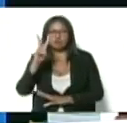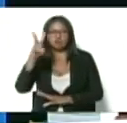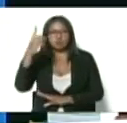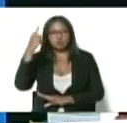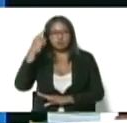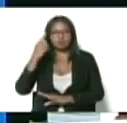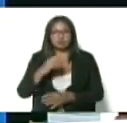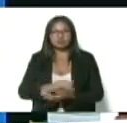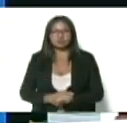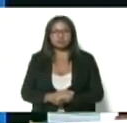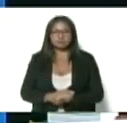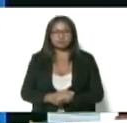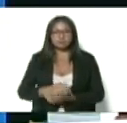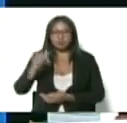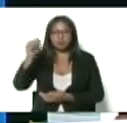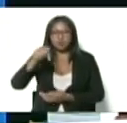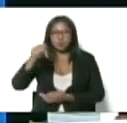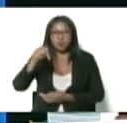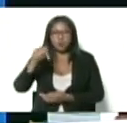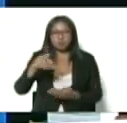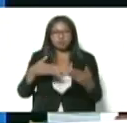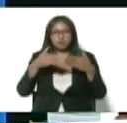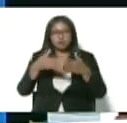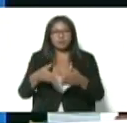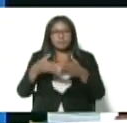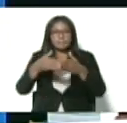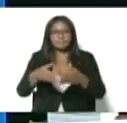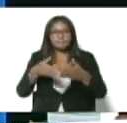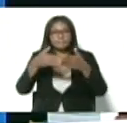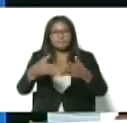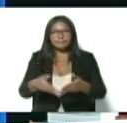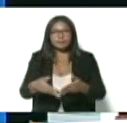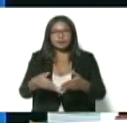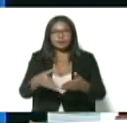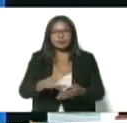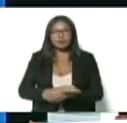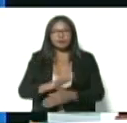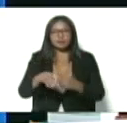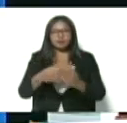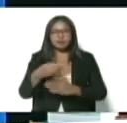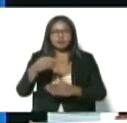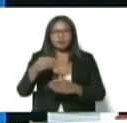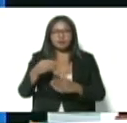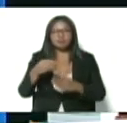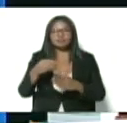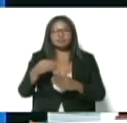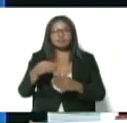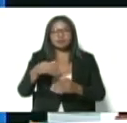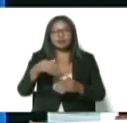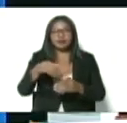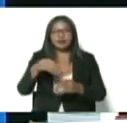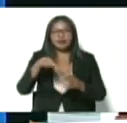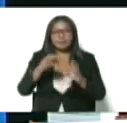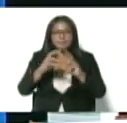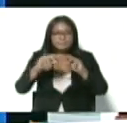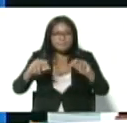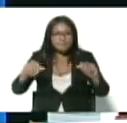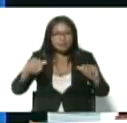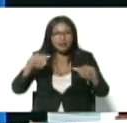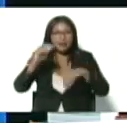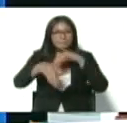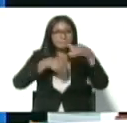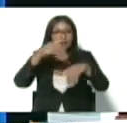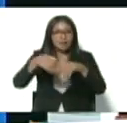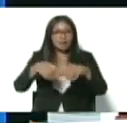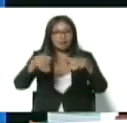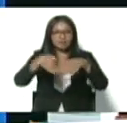hoy de una embarcación que en cayo y de enterraron la droga a la orilla de la playa para después